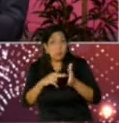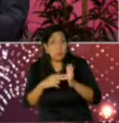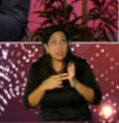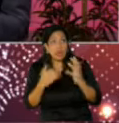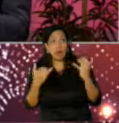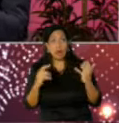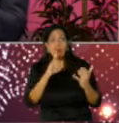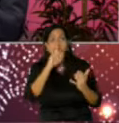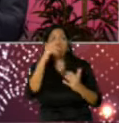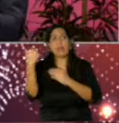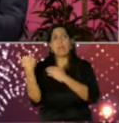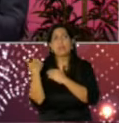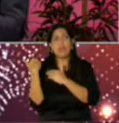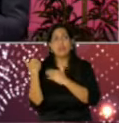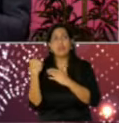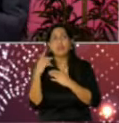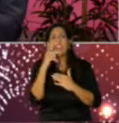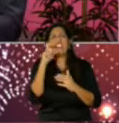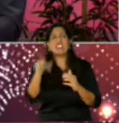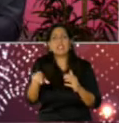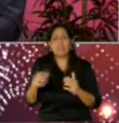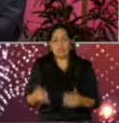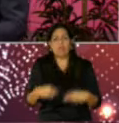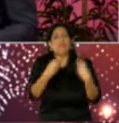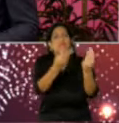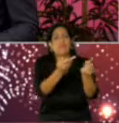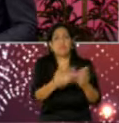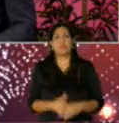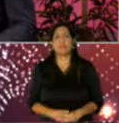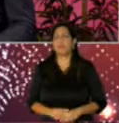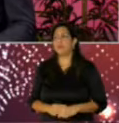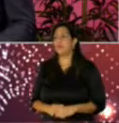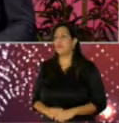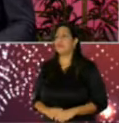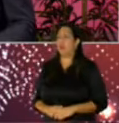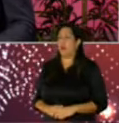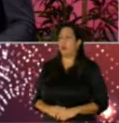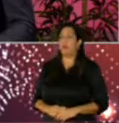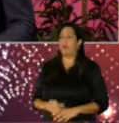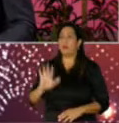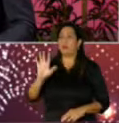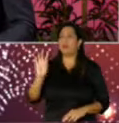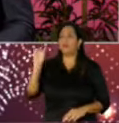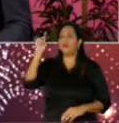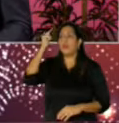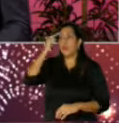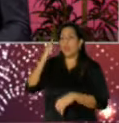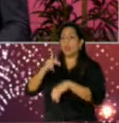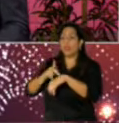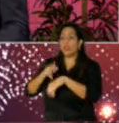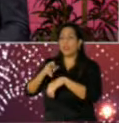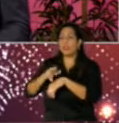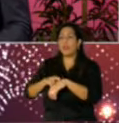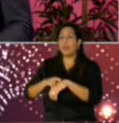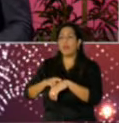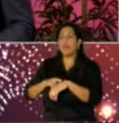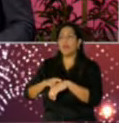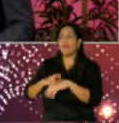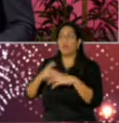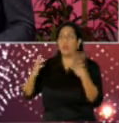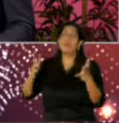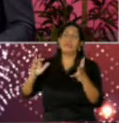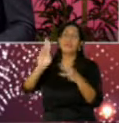descansa esa responsabilidad? ¿Quién debe hacerse cargo de proveer ese equipo al personal? El gobierno de Puerto Rico, esto ha sido un proceso, los Estados Unidos ha centralizado